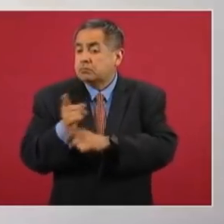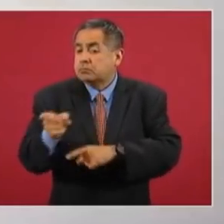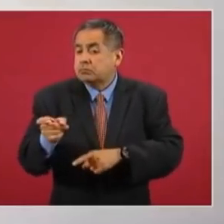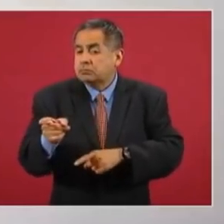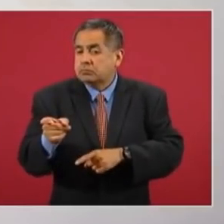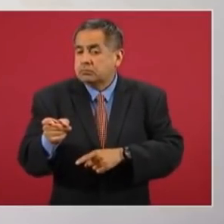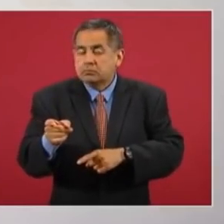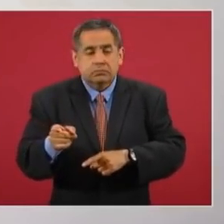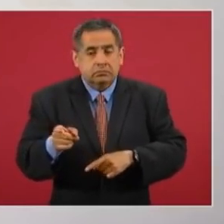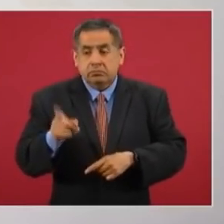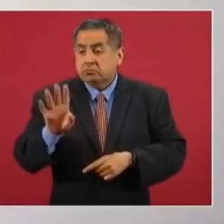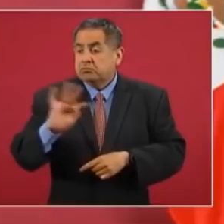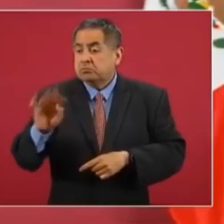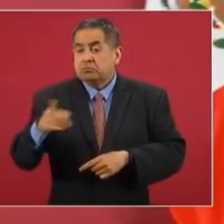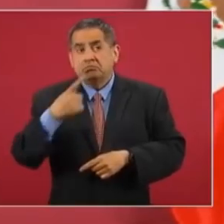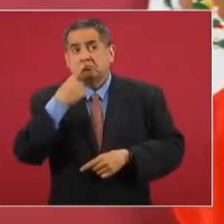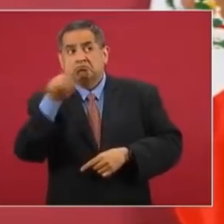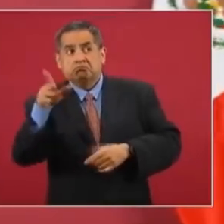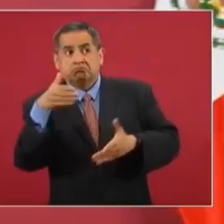Si impugnas,